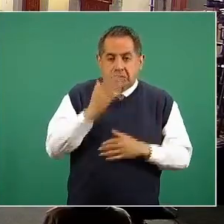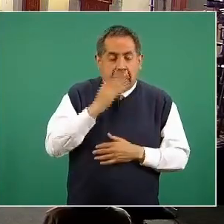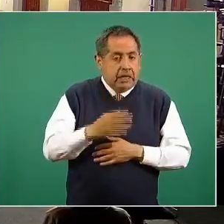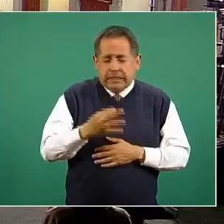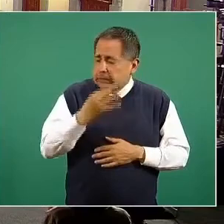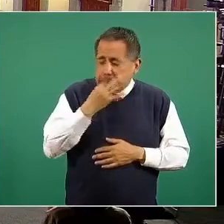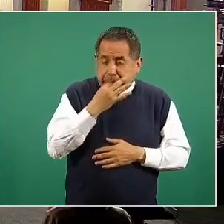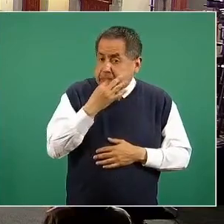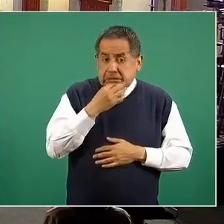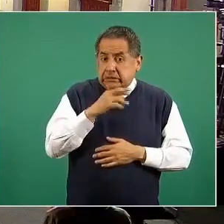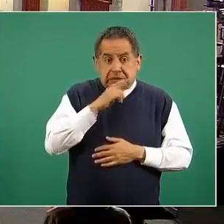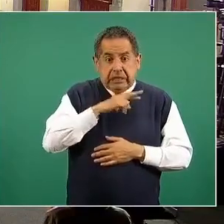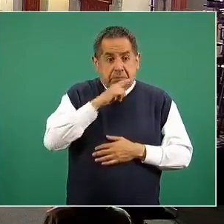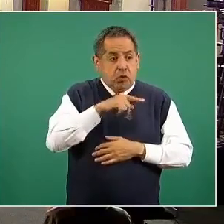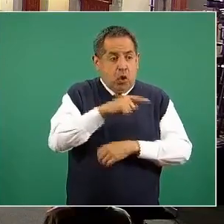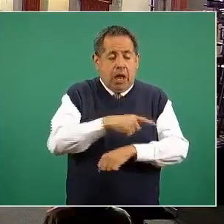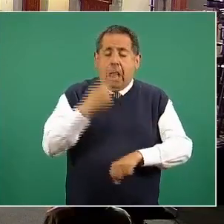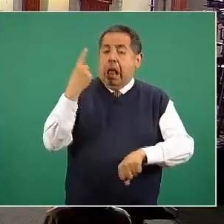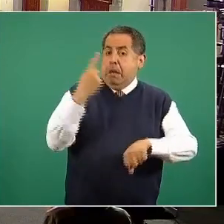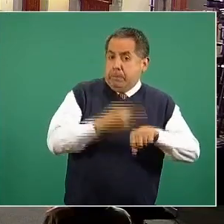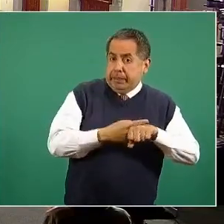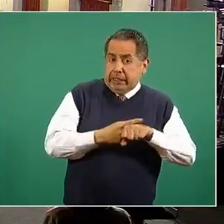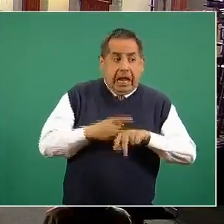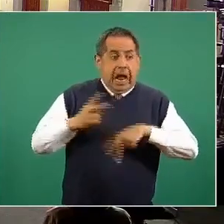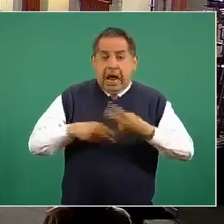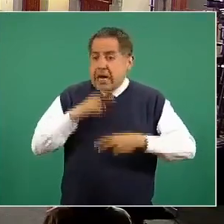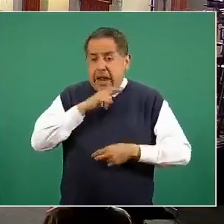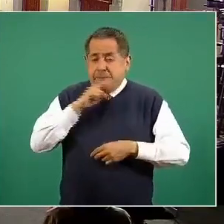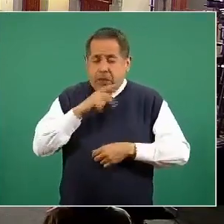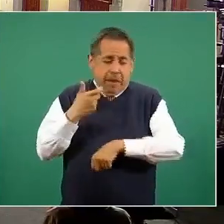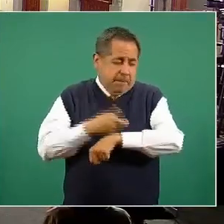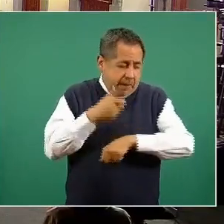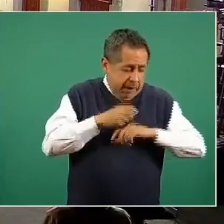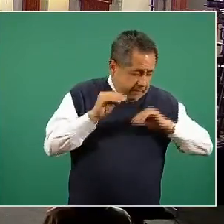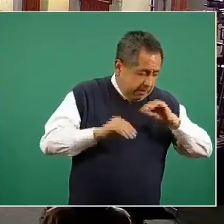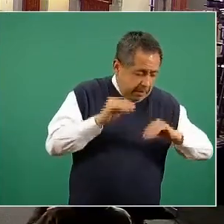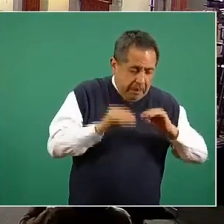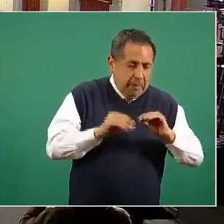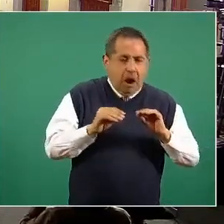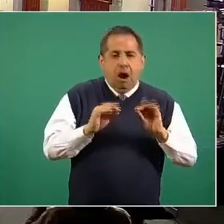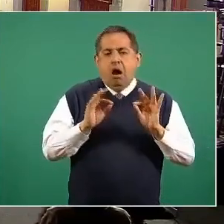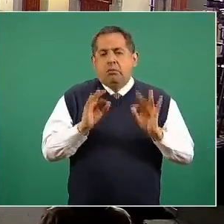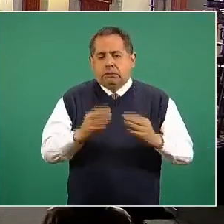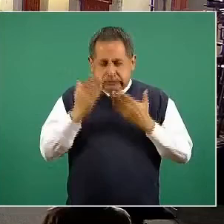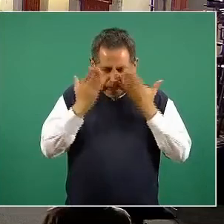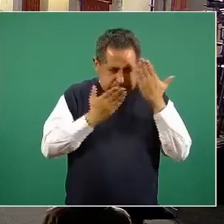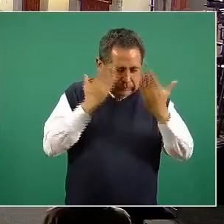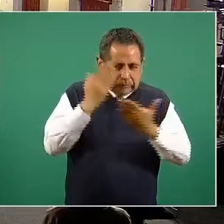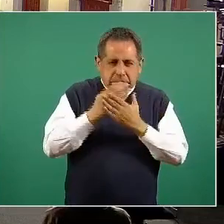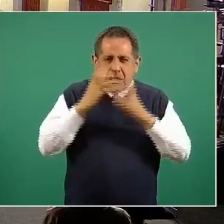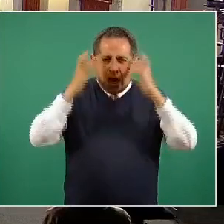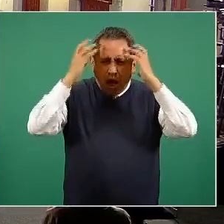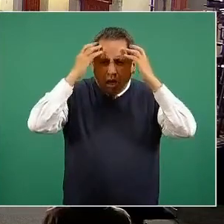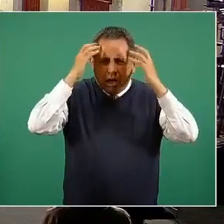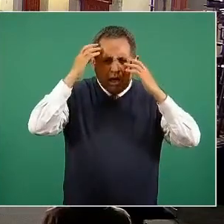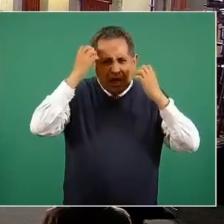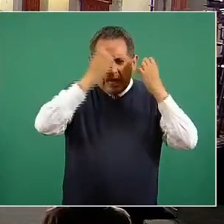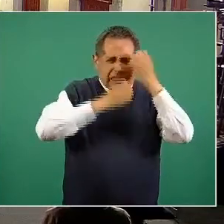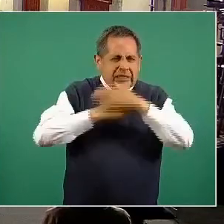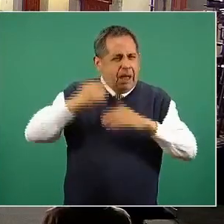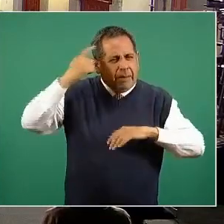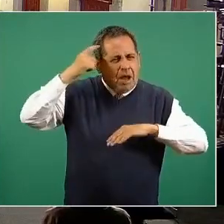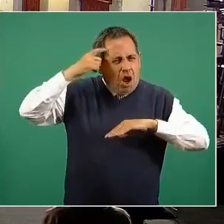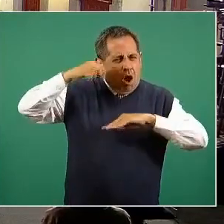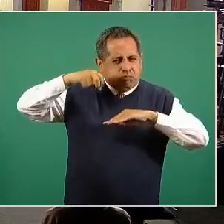pocas horas desde que enfermó, y se le han hecho varios estudios de resonancias magnéticas con algunas